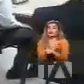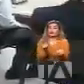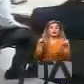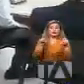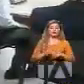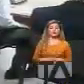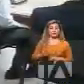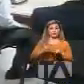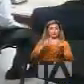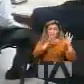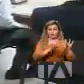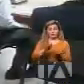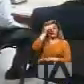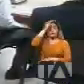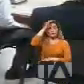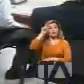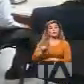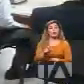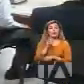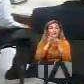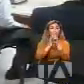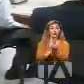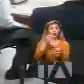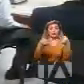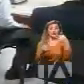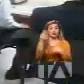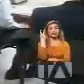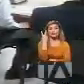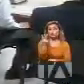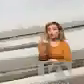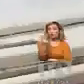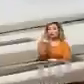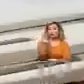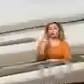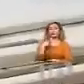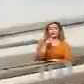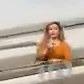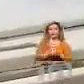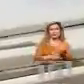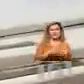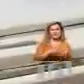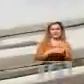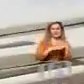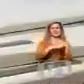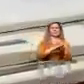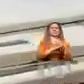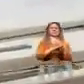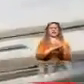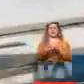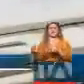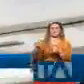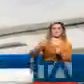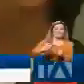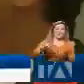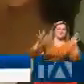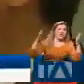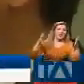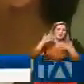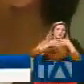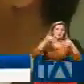otra. El ex secretario de Inteligencia debe responder por dos juicios. Uno paralizado, pues no puede ser juzgado en ausencia, el caso